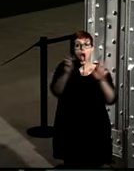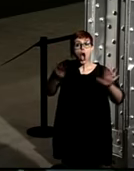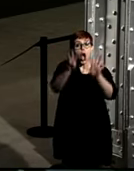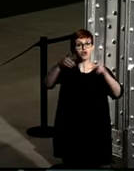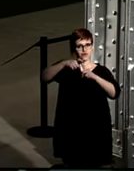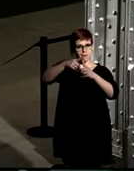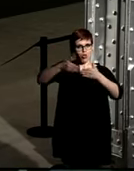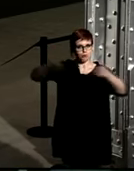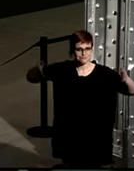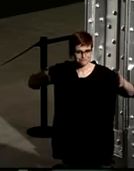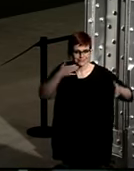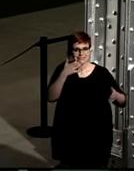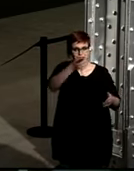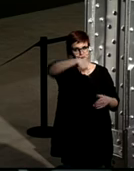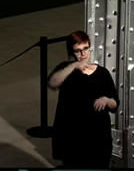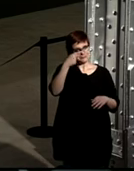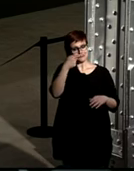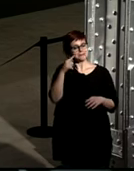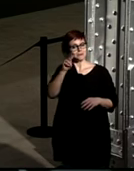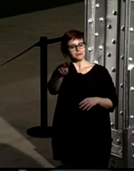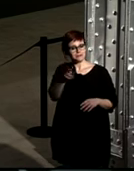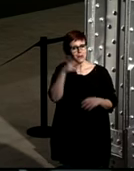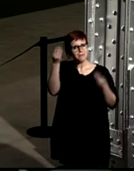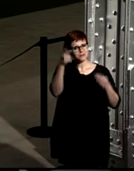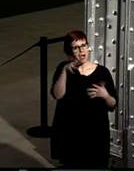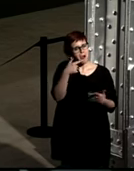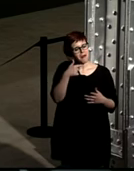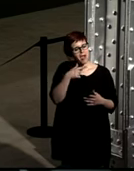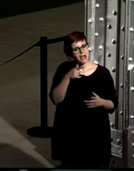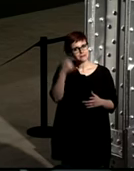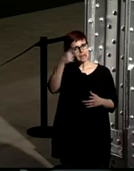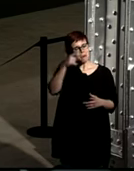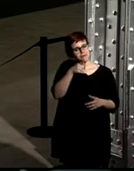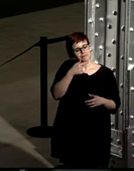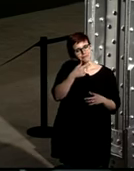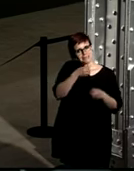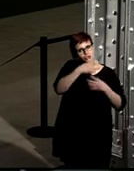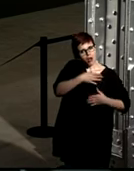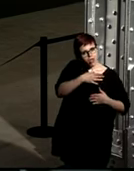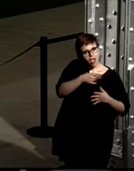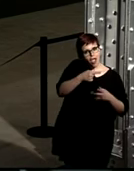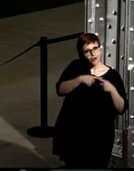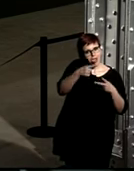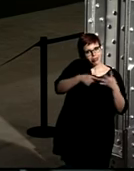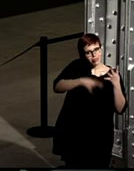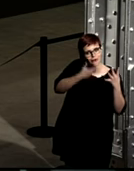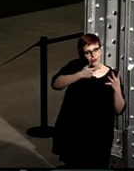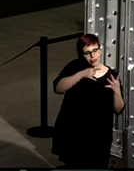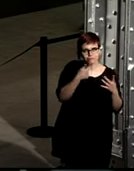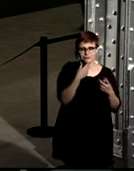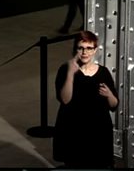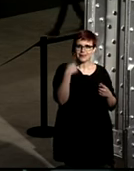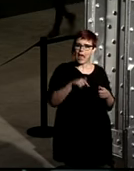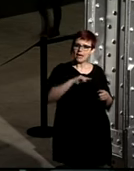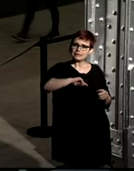estreno, si queréis ver la película de Daniel Guzmán. Yo creo que ahora además se mirará con otros ojos. Cuando se saben estas cosas y lo que cuesta y lo que te cuentan los cineastas, pues luego